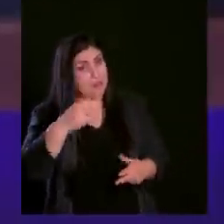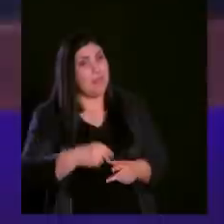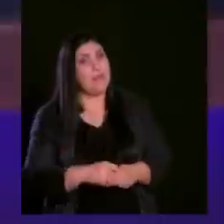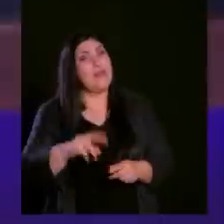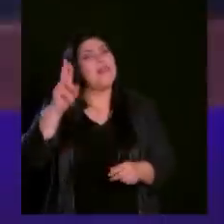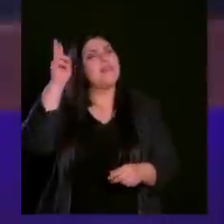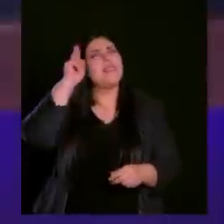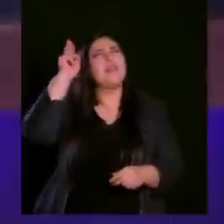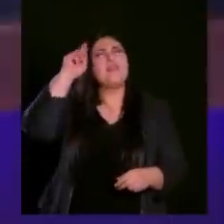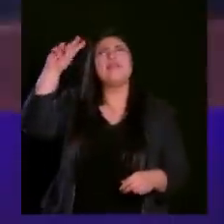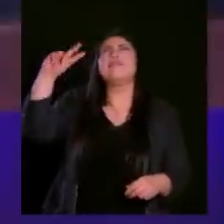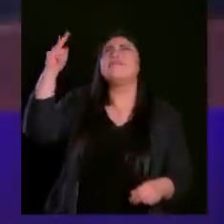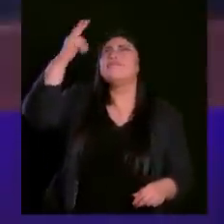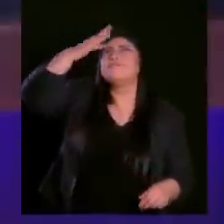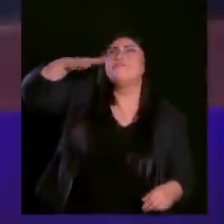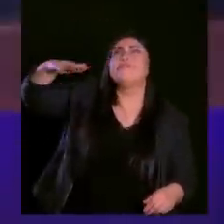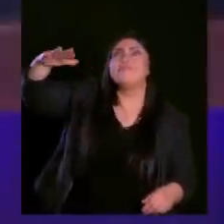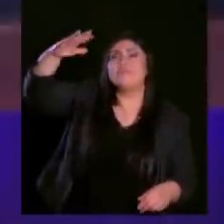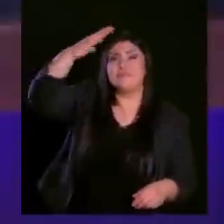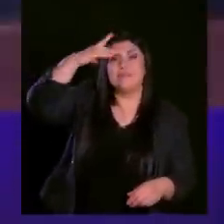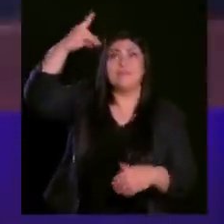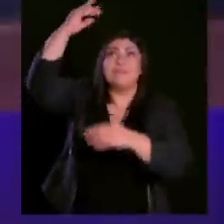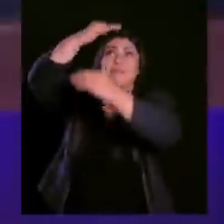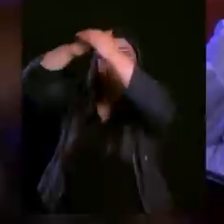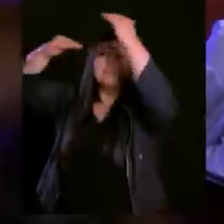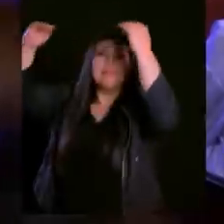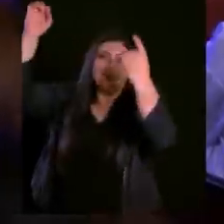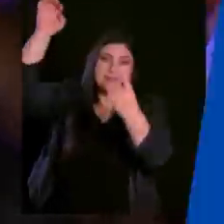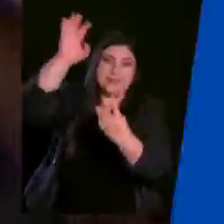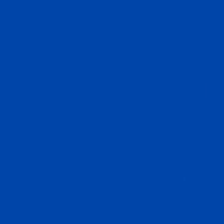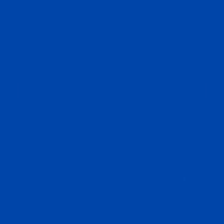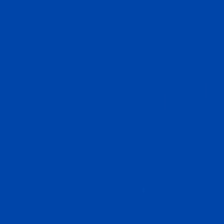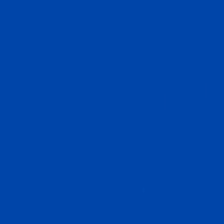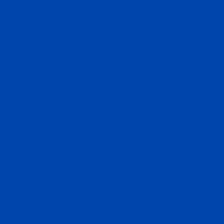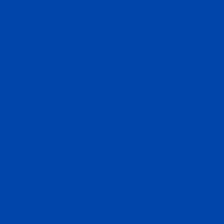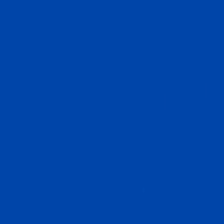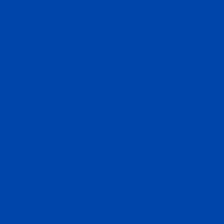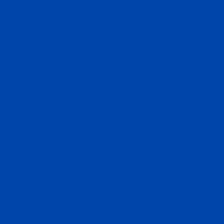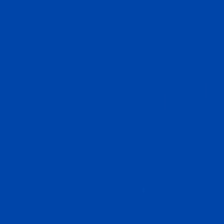está trabajando a tu favor nos vemos en la próxima